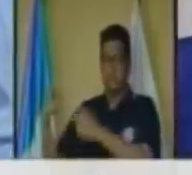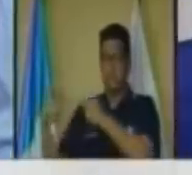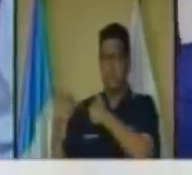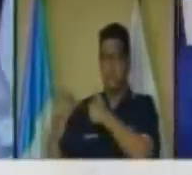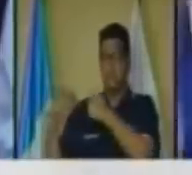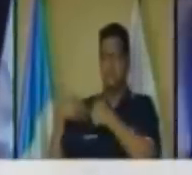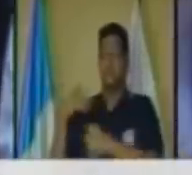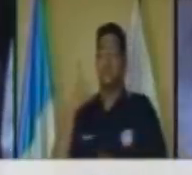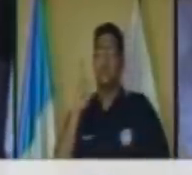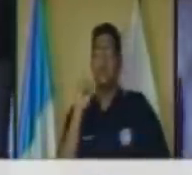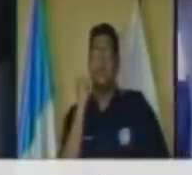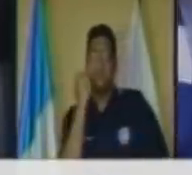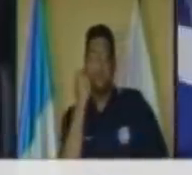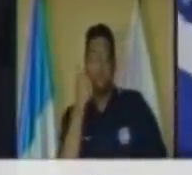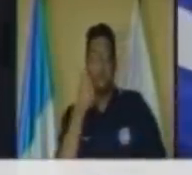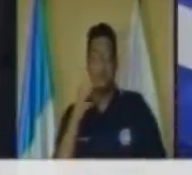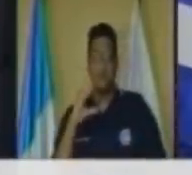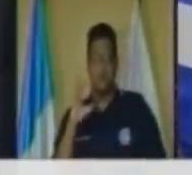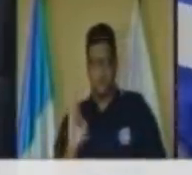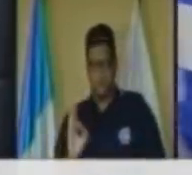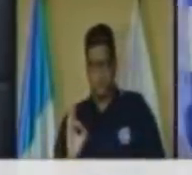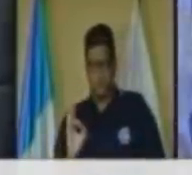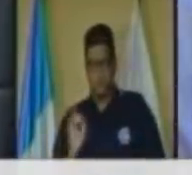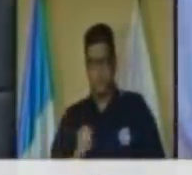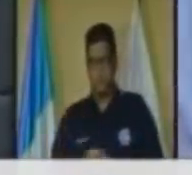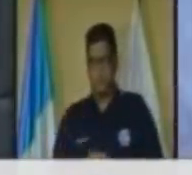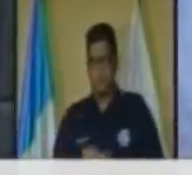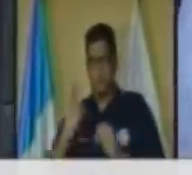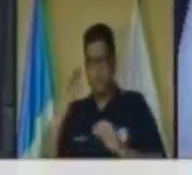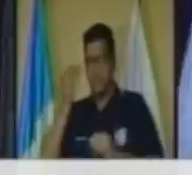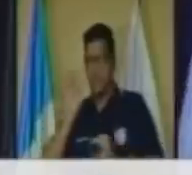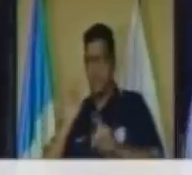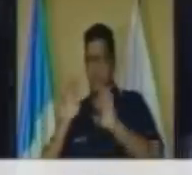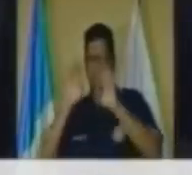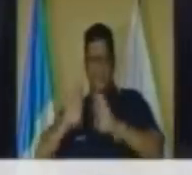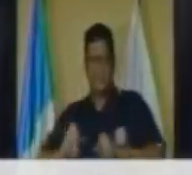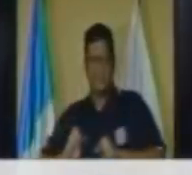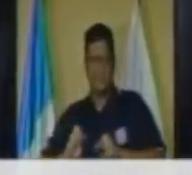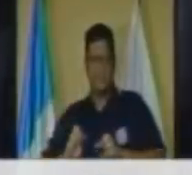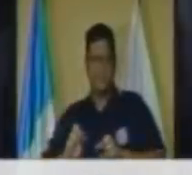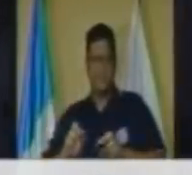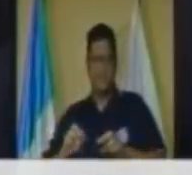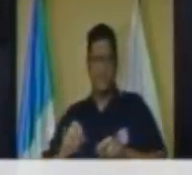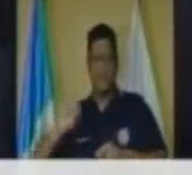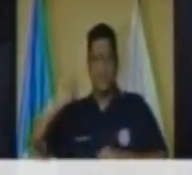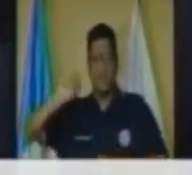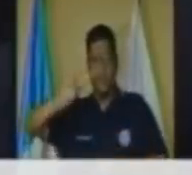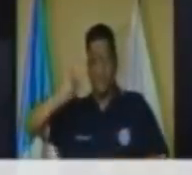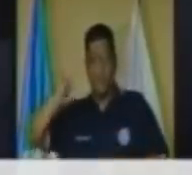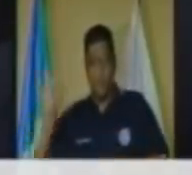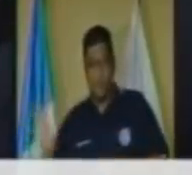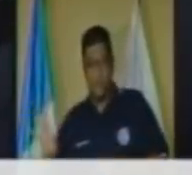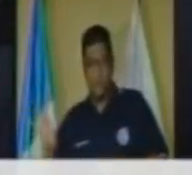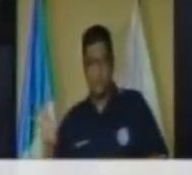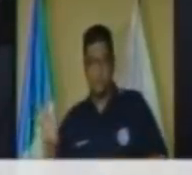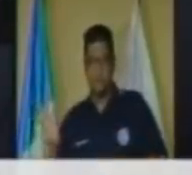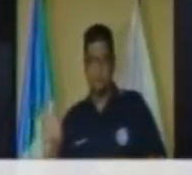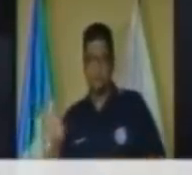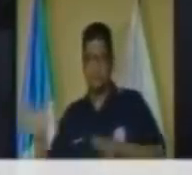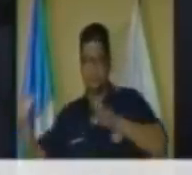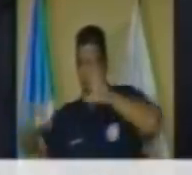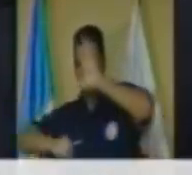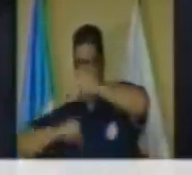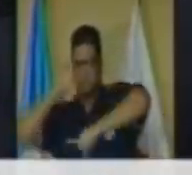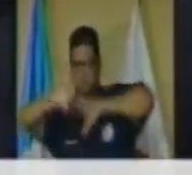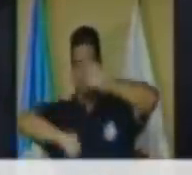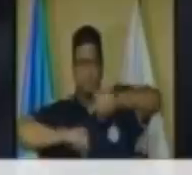también lo que es la especulación de precios, el acaparamiento. Incluso Walmart está colaborando con nosotros, que vende solo